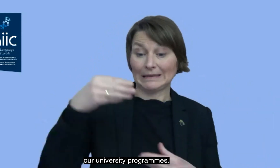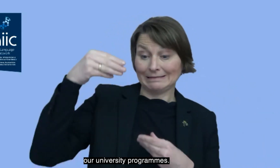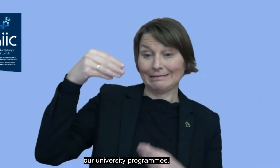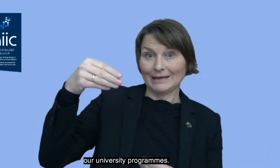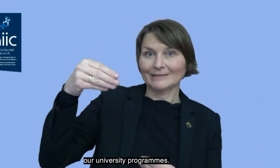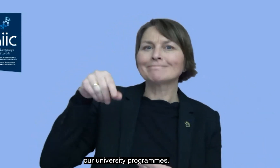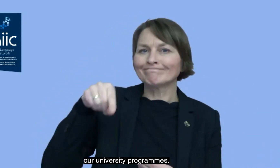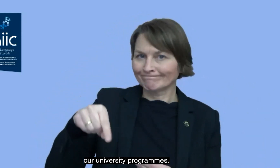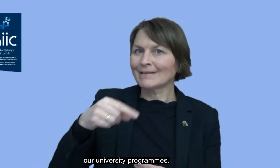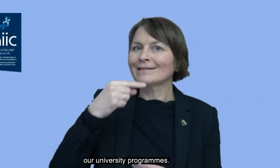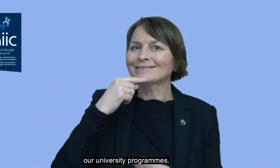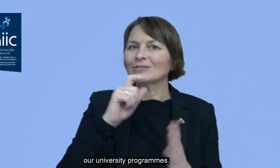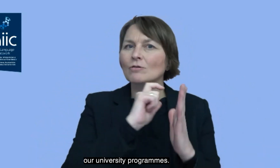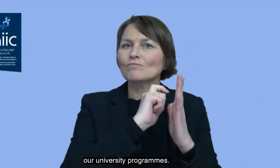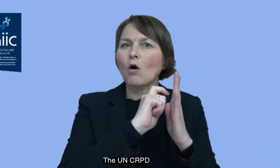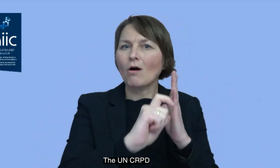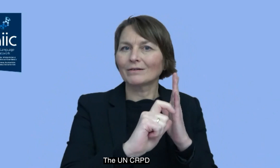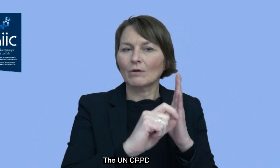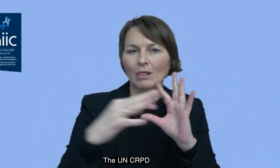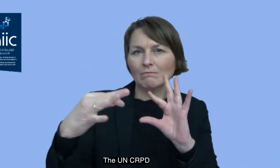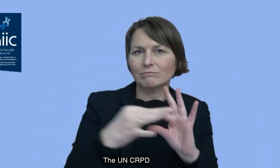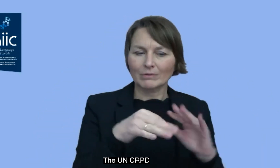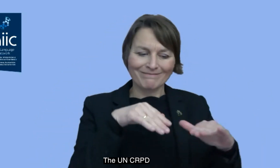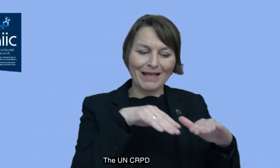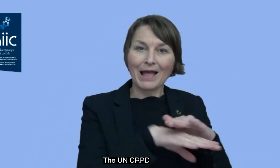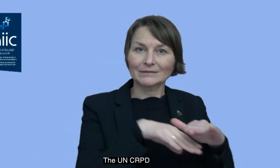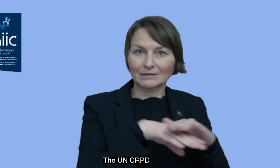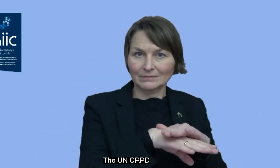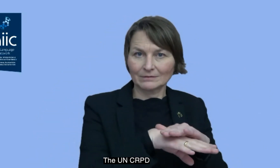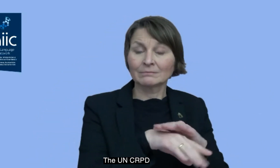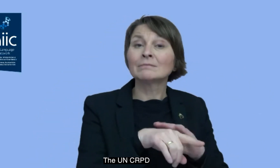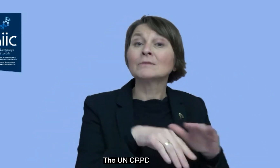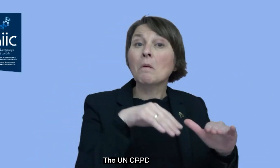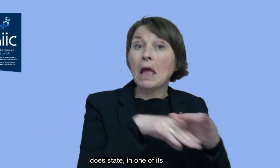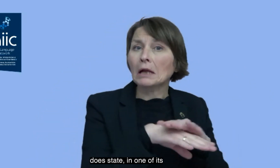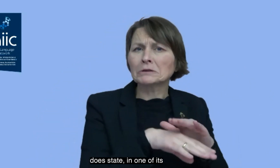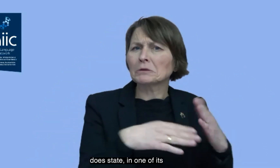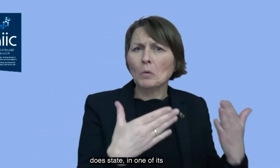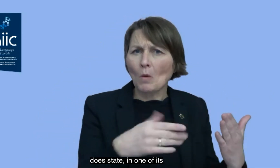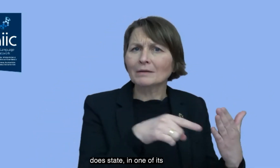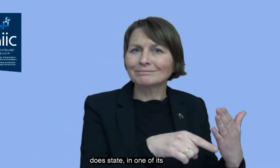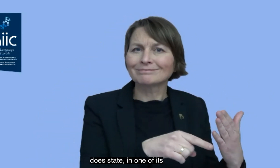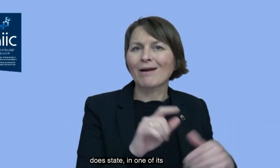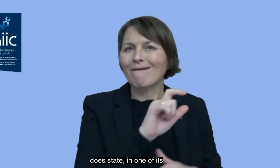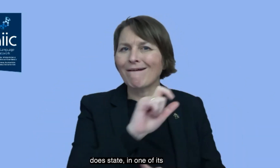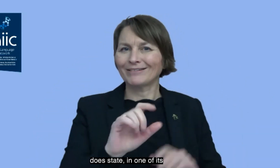programas universitarios disponibles. El EMC especifica